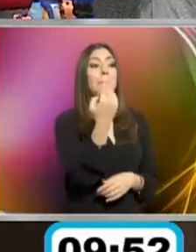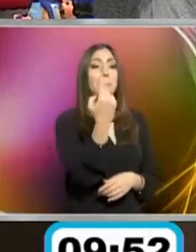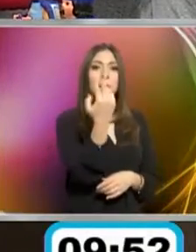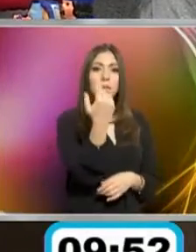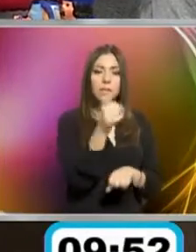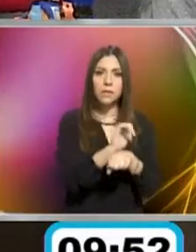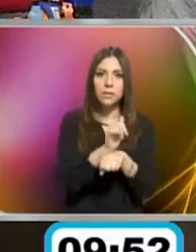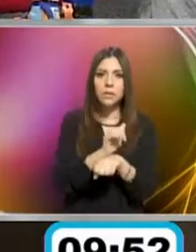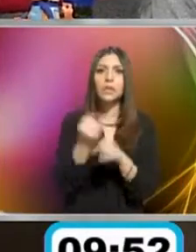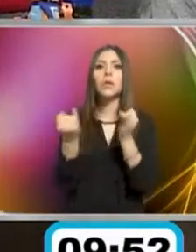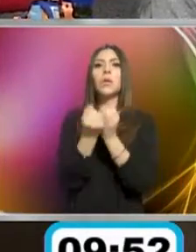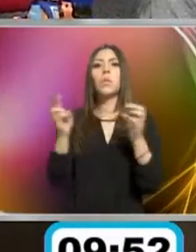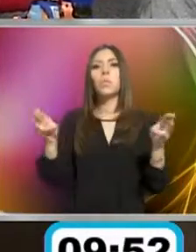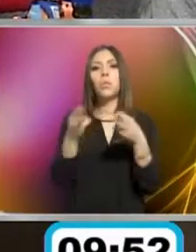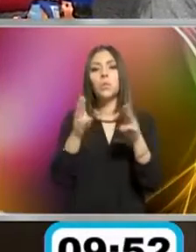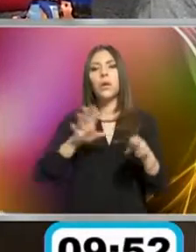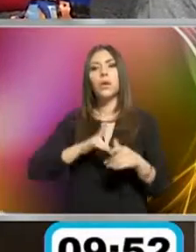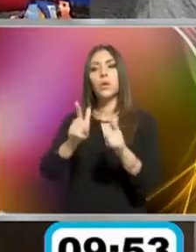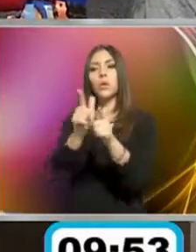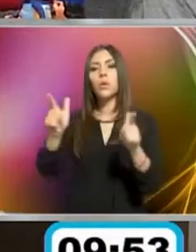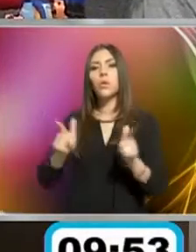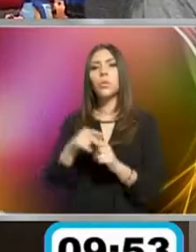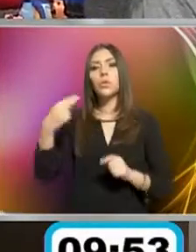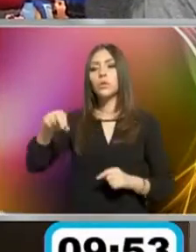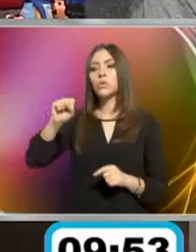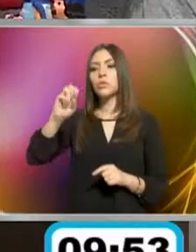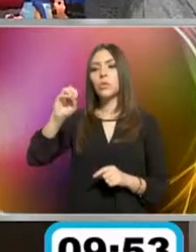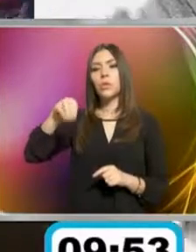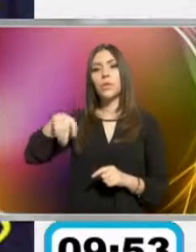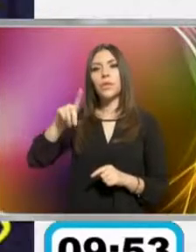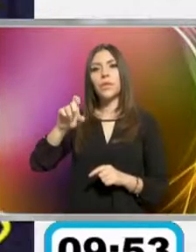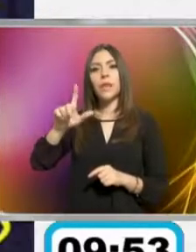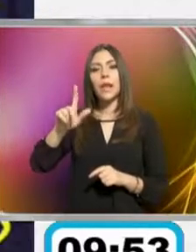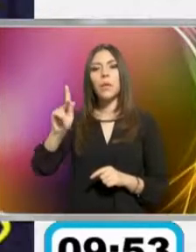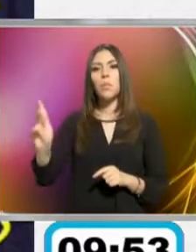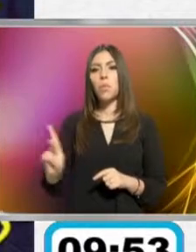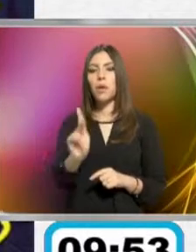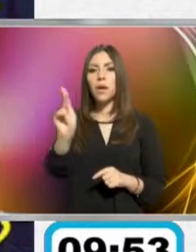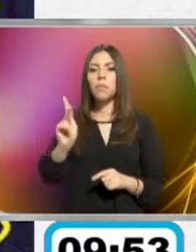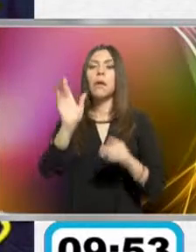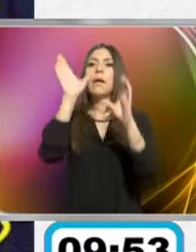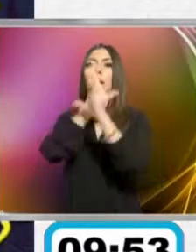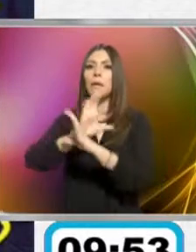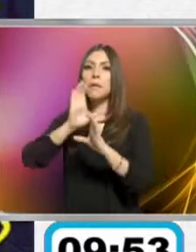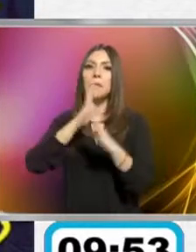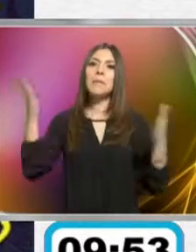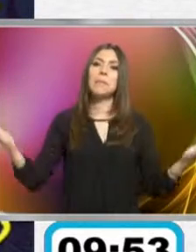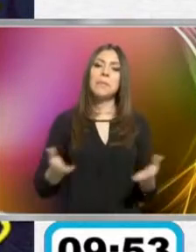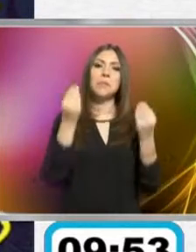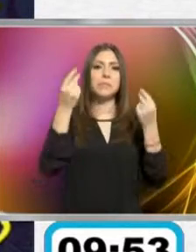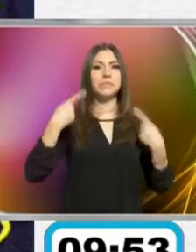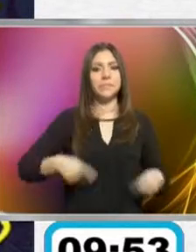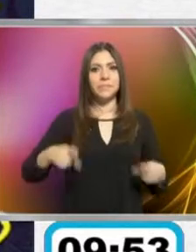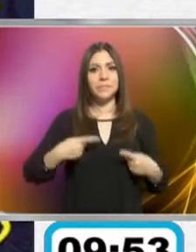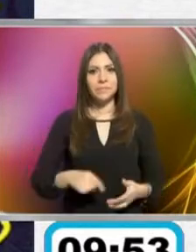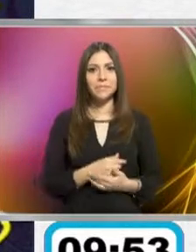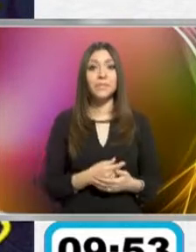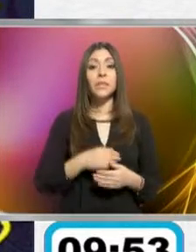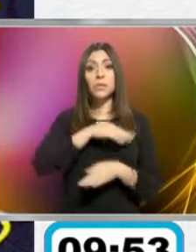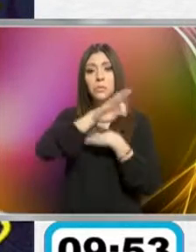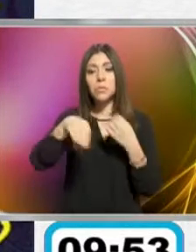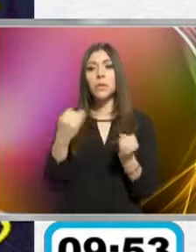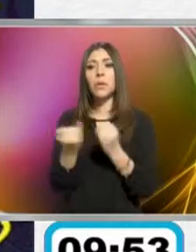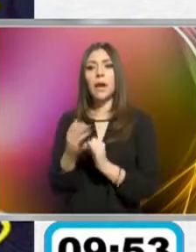bien. músicos, tenemos también el grupo Son del Pueblo, Maravilloso. cantantes, bailarines, Muy bien. mucha gente de Y producción. nosotros tenemos para ustedes